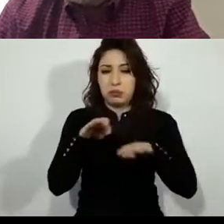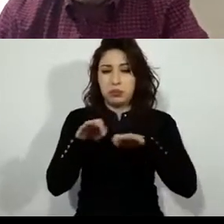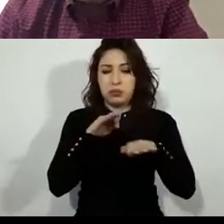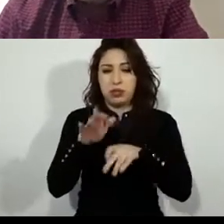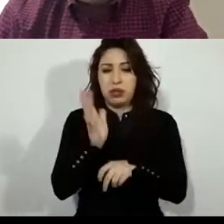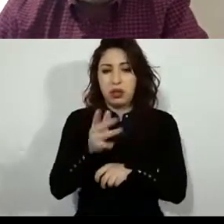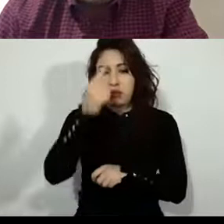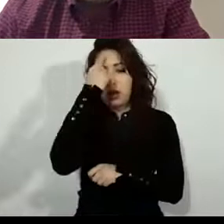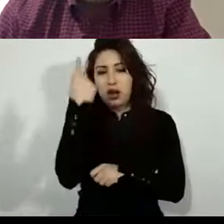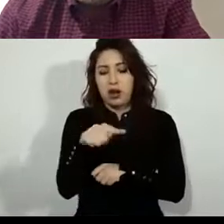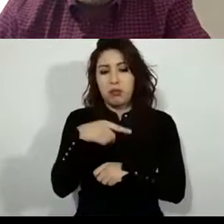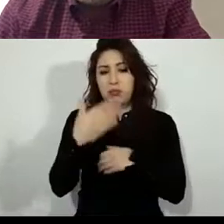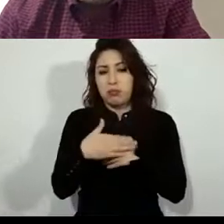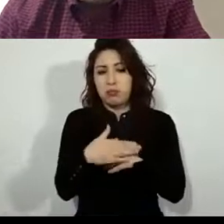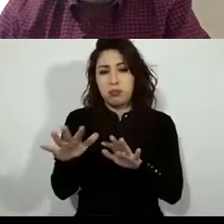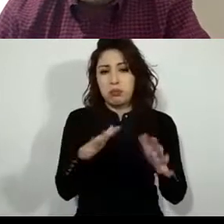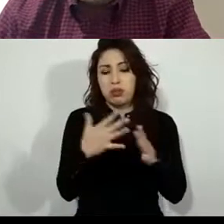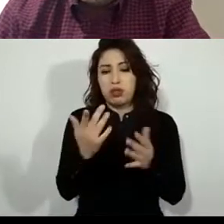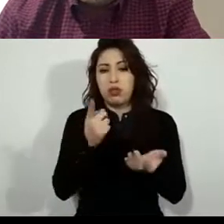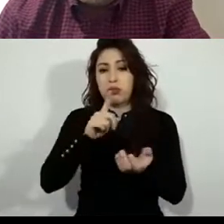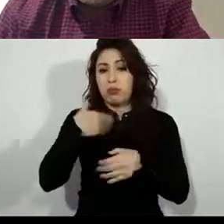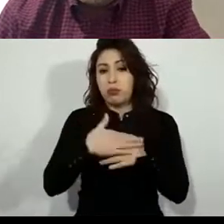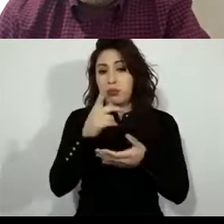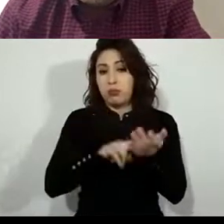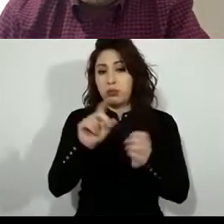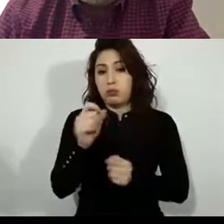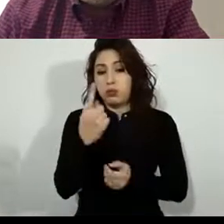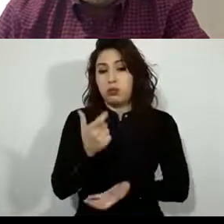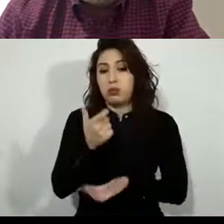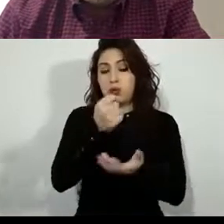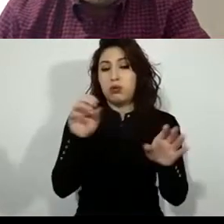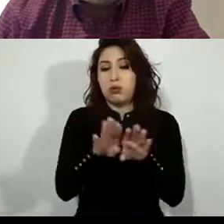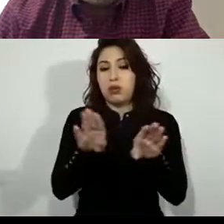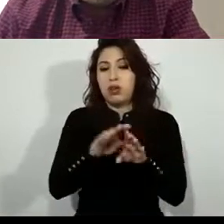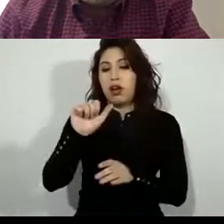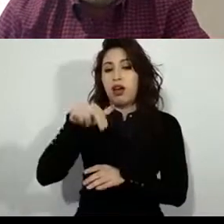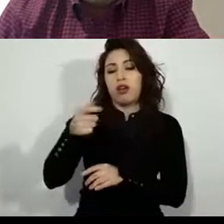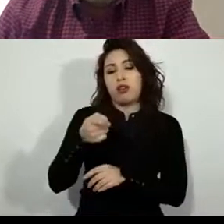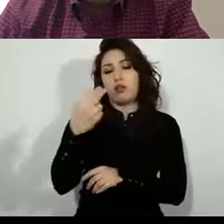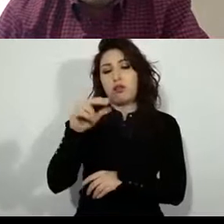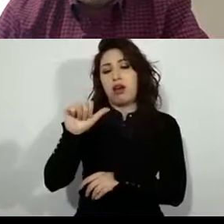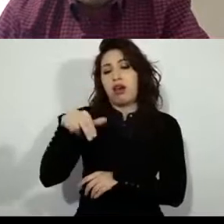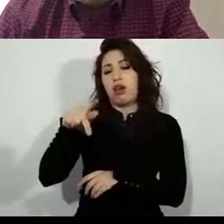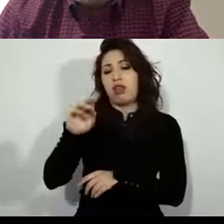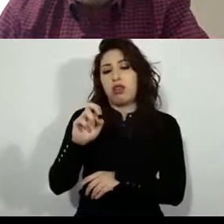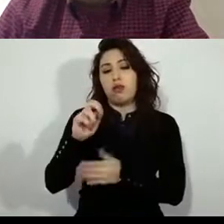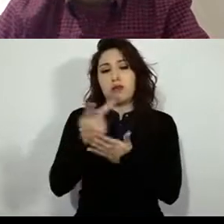sentido con la Oficialía Mayor para preparar el anteproyecto del próximo